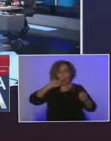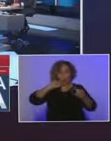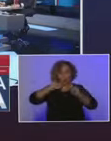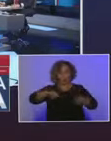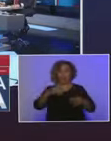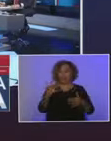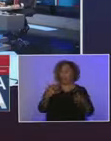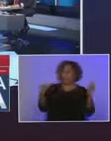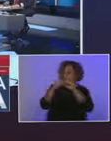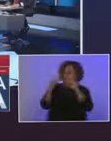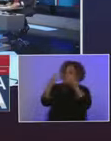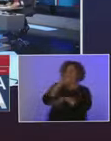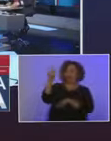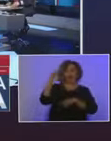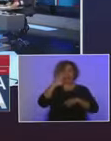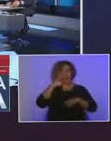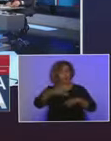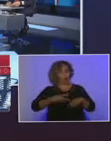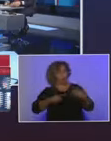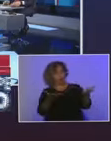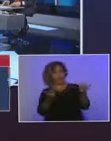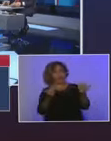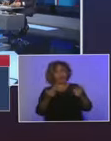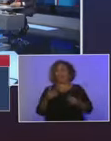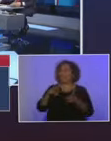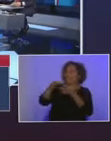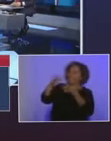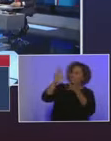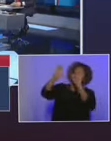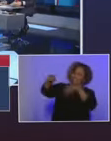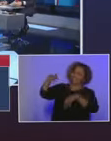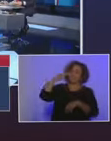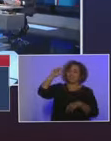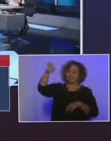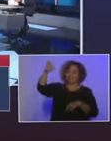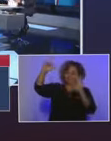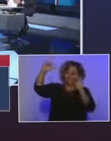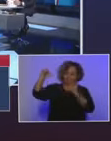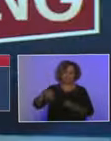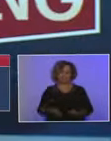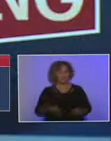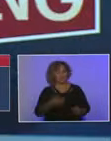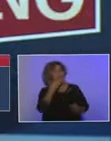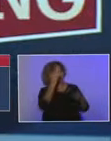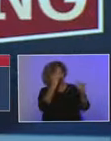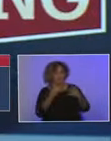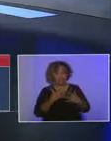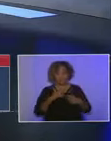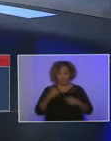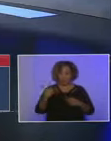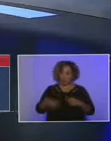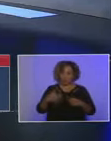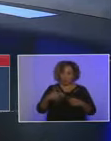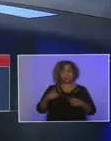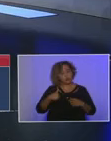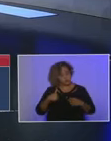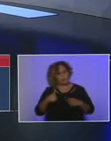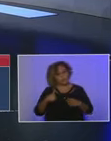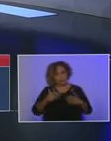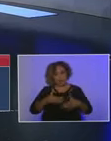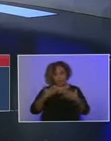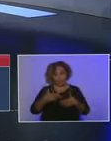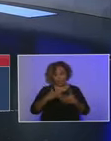más peligro. Bueno, Jorge, cuídate, hermano, seguimos hablando. Vale. Gracias por la información. Oye, pero me alegro, oye, qué